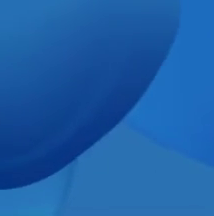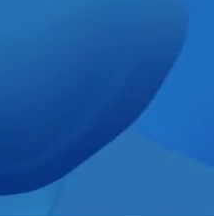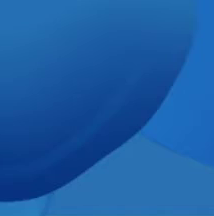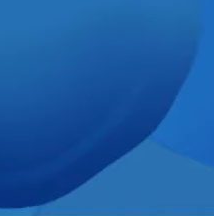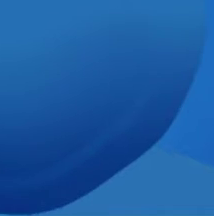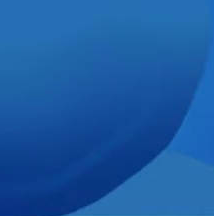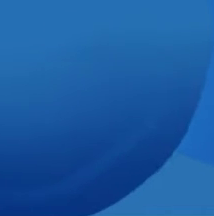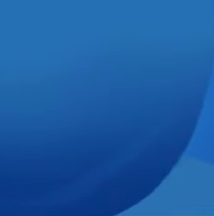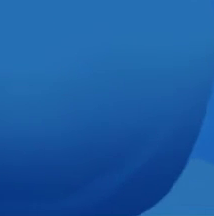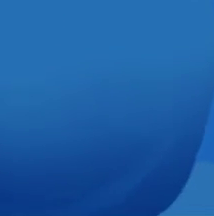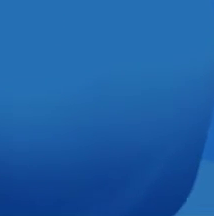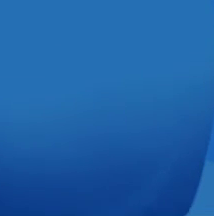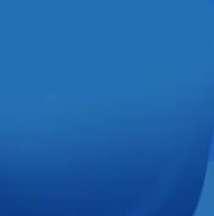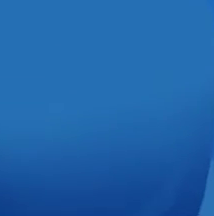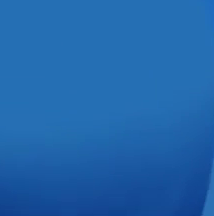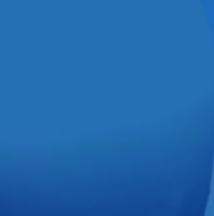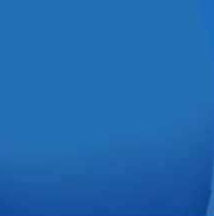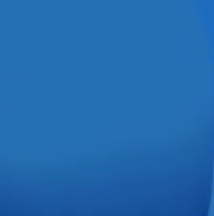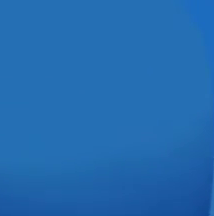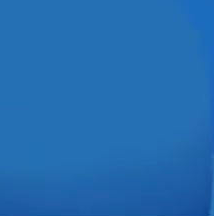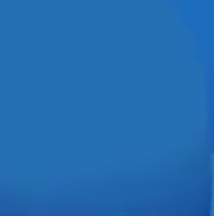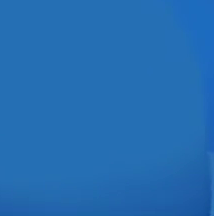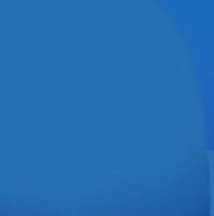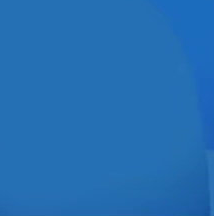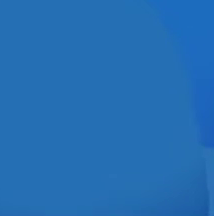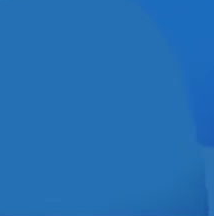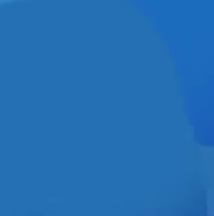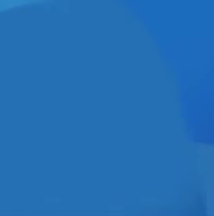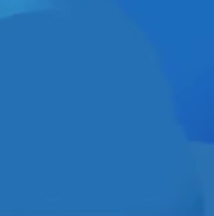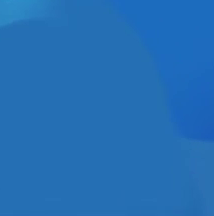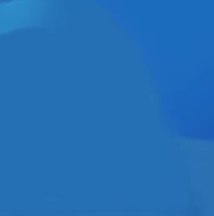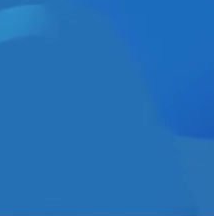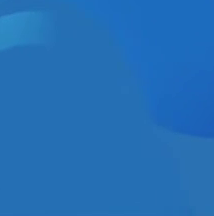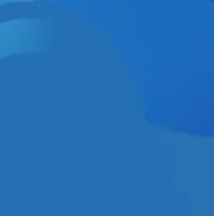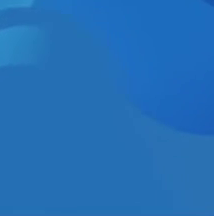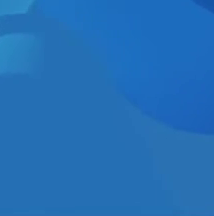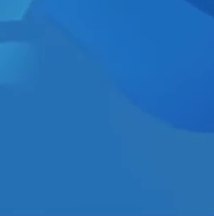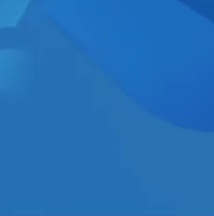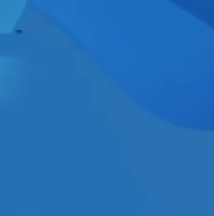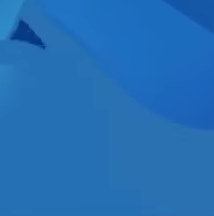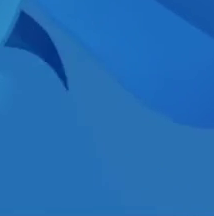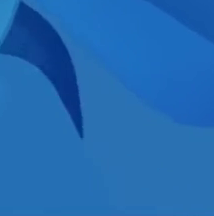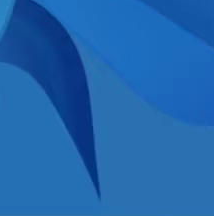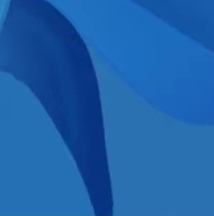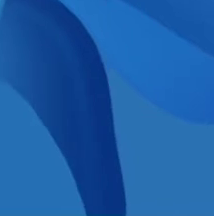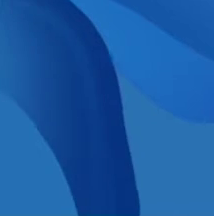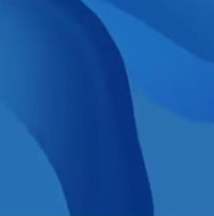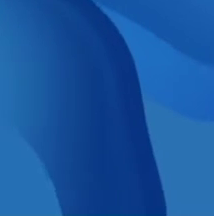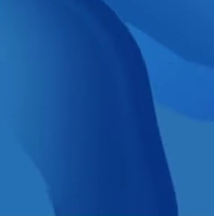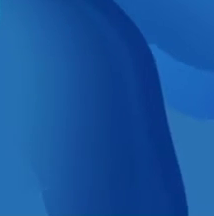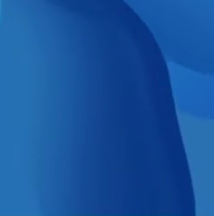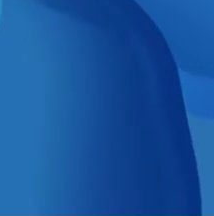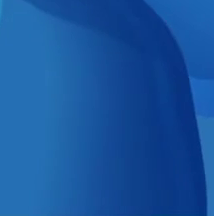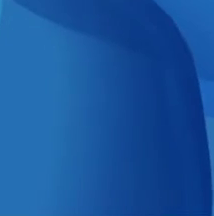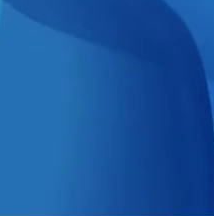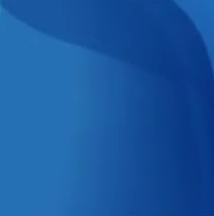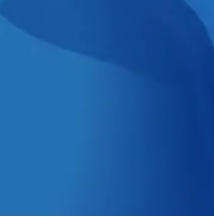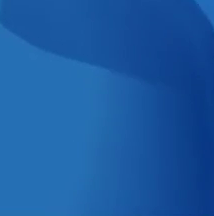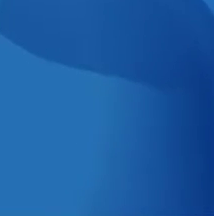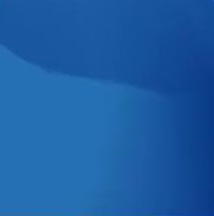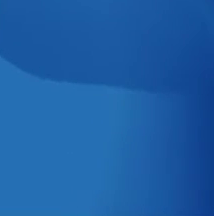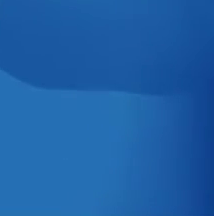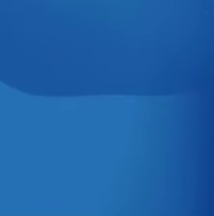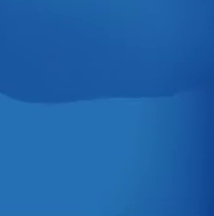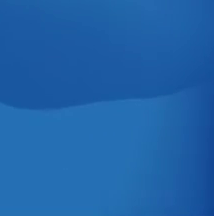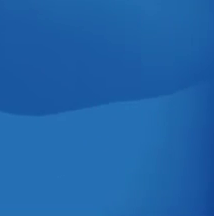llaman oraciones exclamativas y son para expresar sentimientos y emociones. Asombro, alegría,